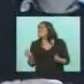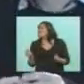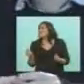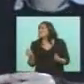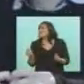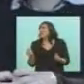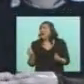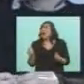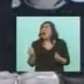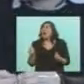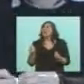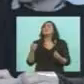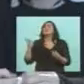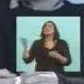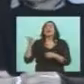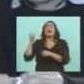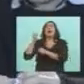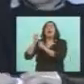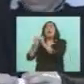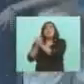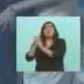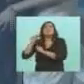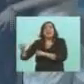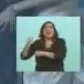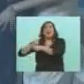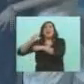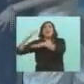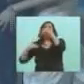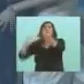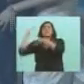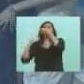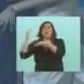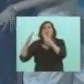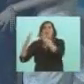constructoras. Ah, son constructoras, bueno, sí, claro, son constructoras, sí, obvio, son constructoras.